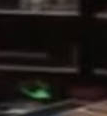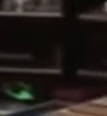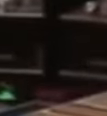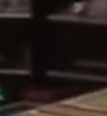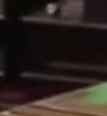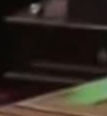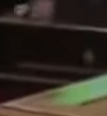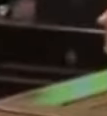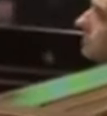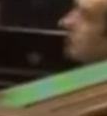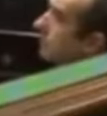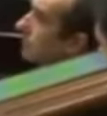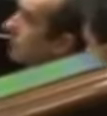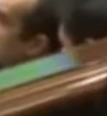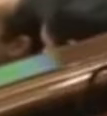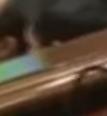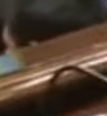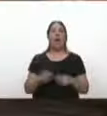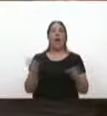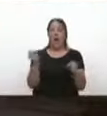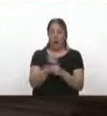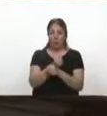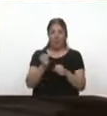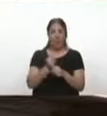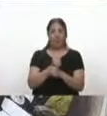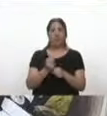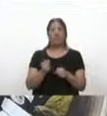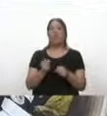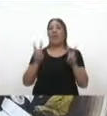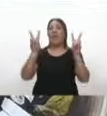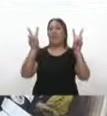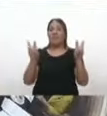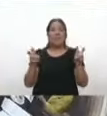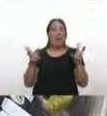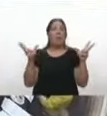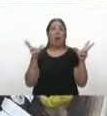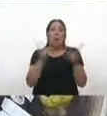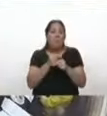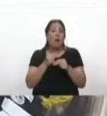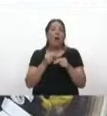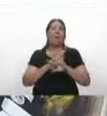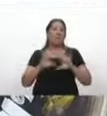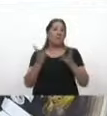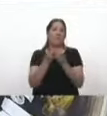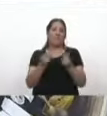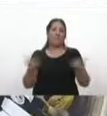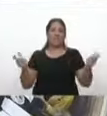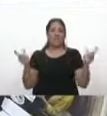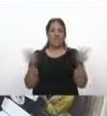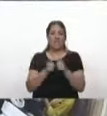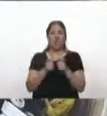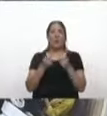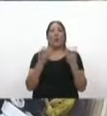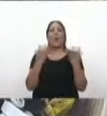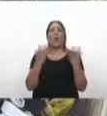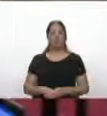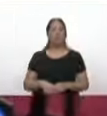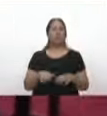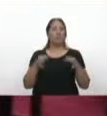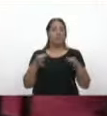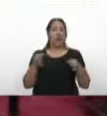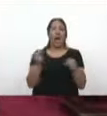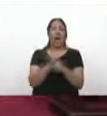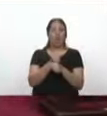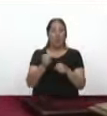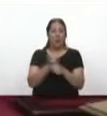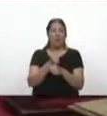boca. Cualquier senador. Ahora, cualquiera de los que ayer seguía cacareando a la noche, en el momento en que se dice se va a votar, puede levantar la mano y también decir,